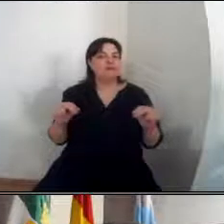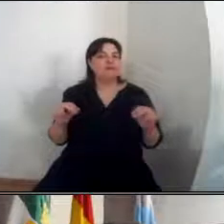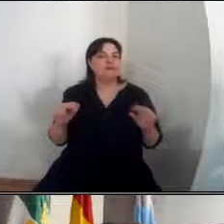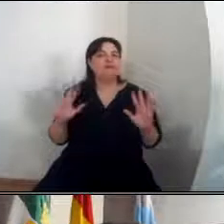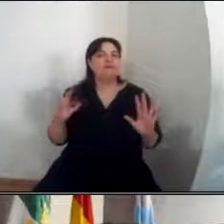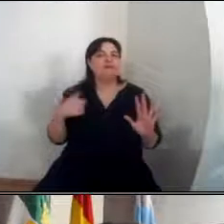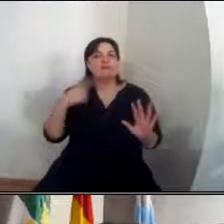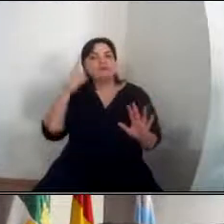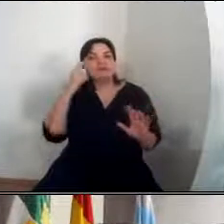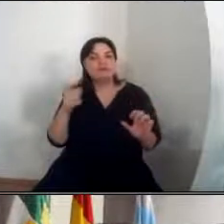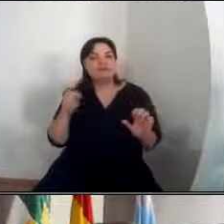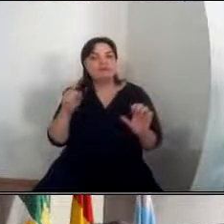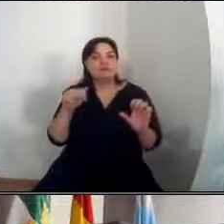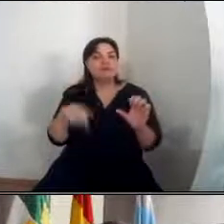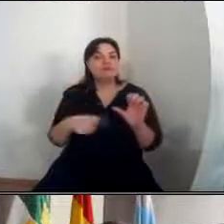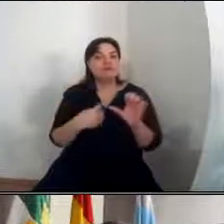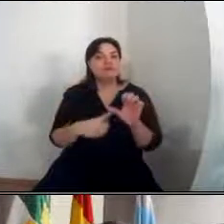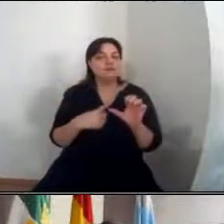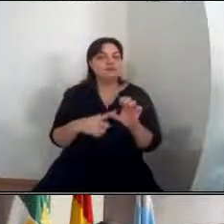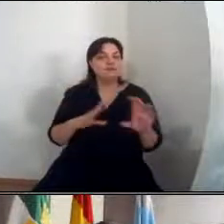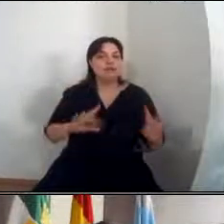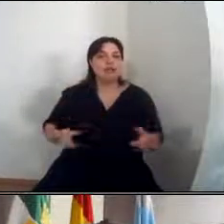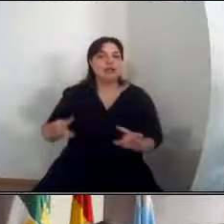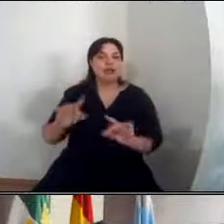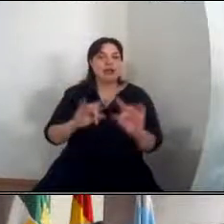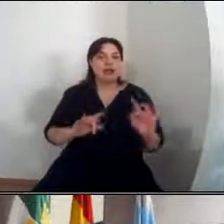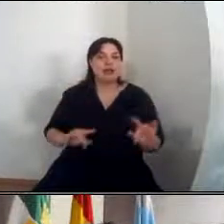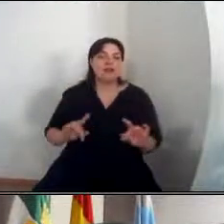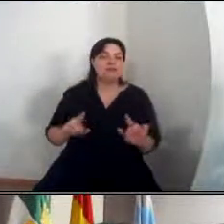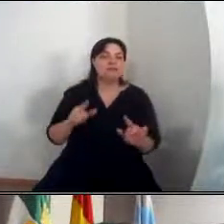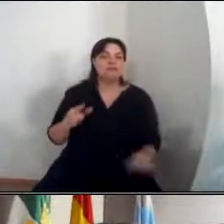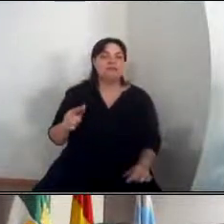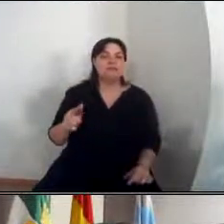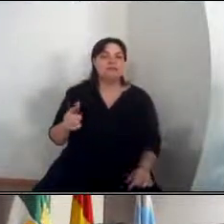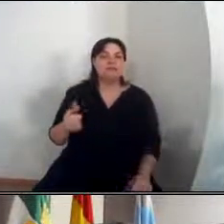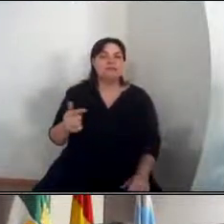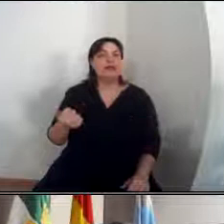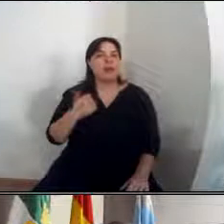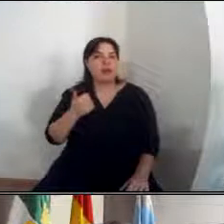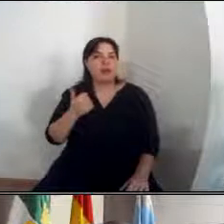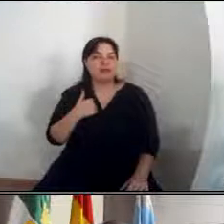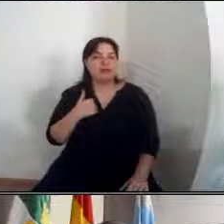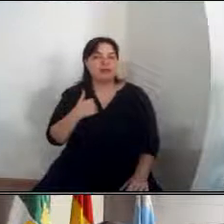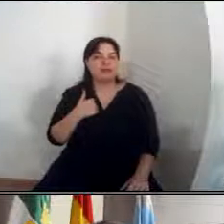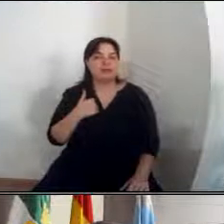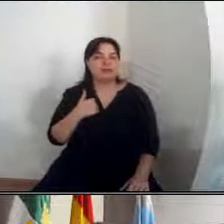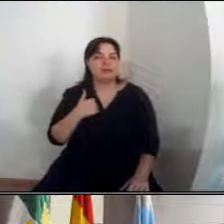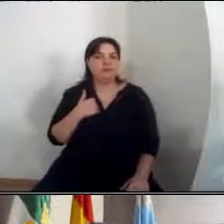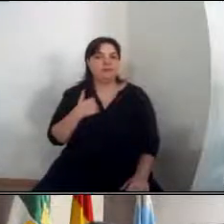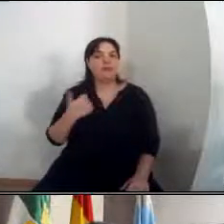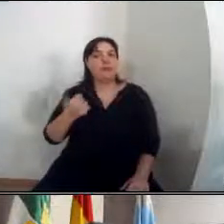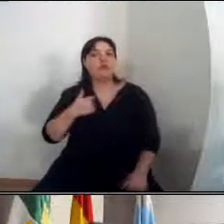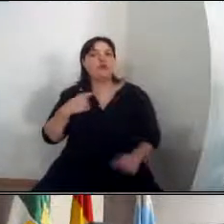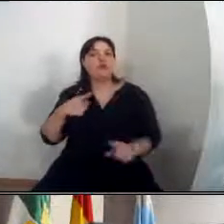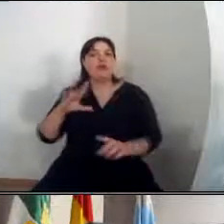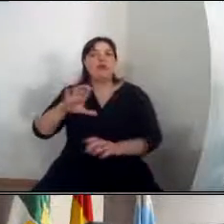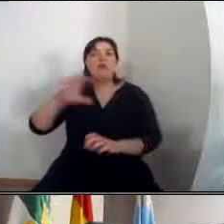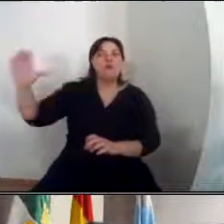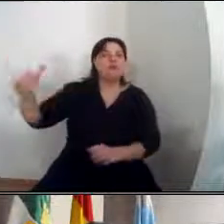Extremadura ha sido una región que ha sabido aprovechar muy mucho la oportunidad de Europa y por